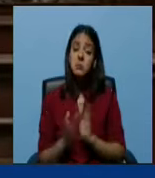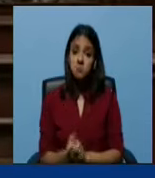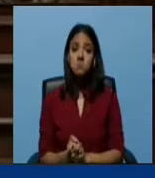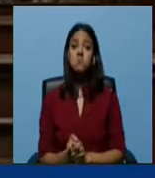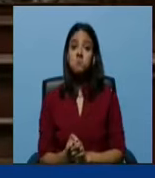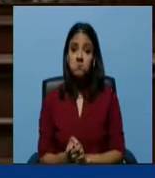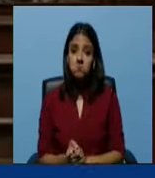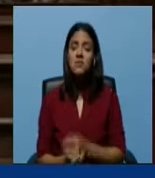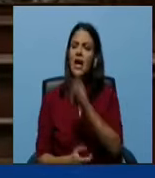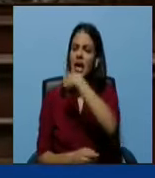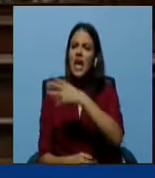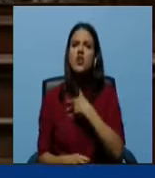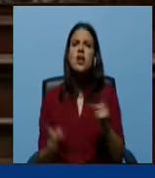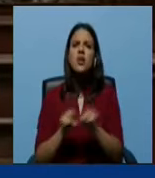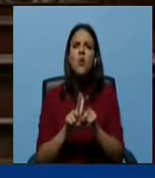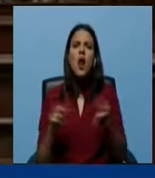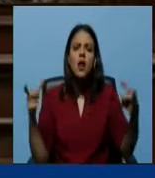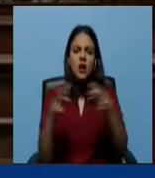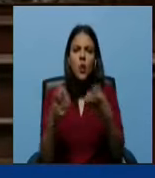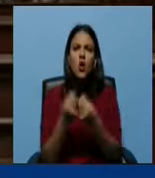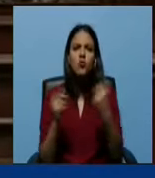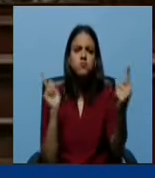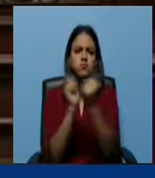Que ellos quieren una reunión contigo.